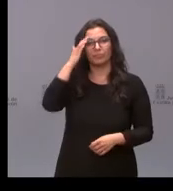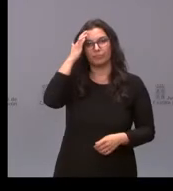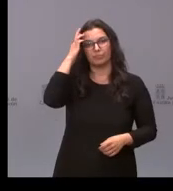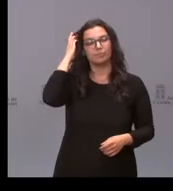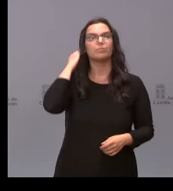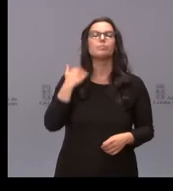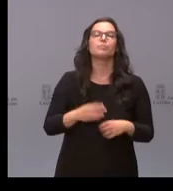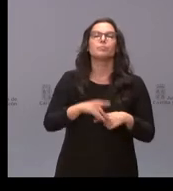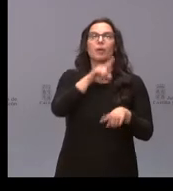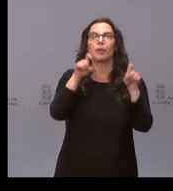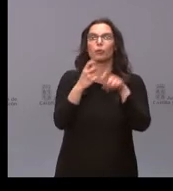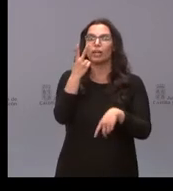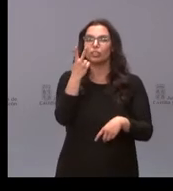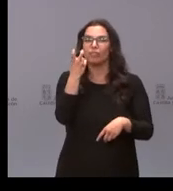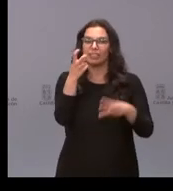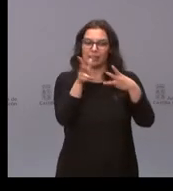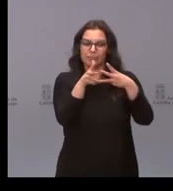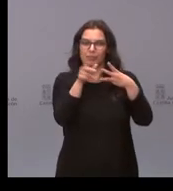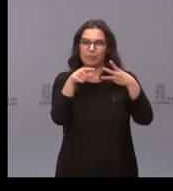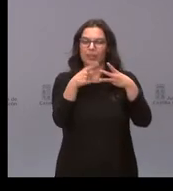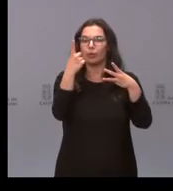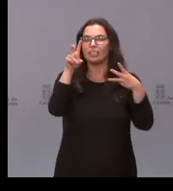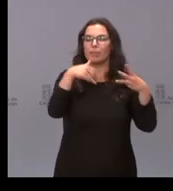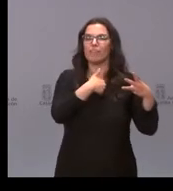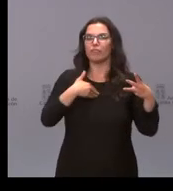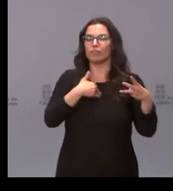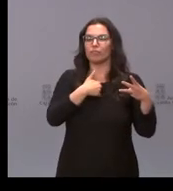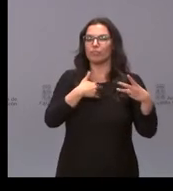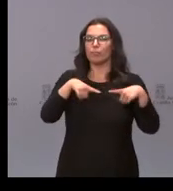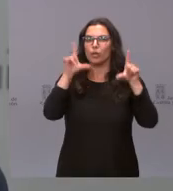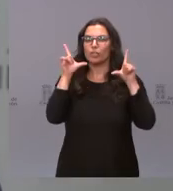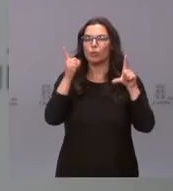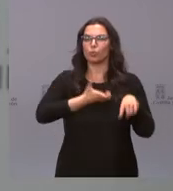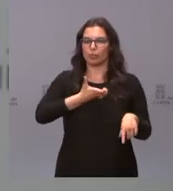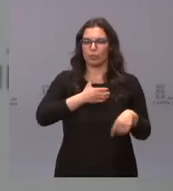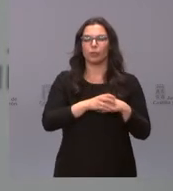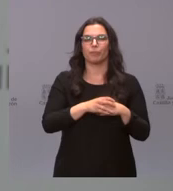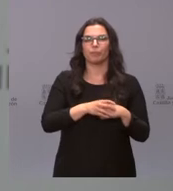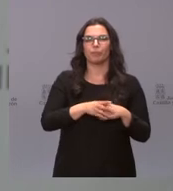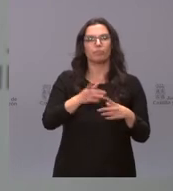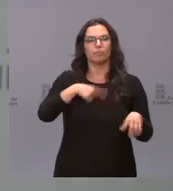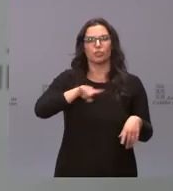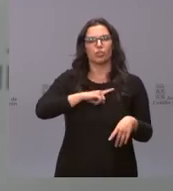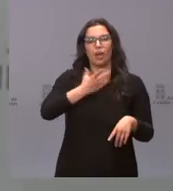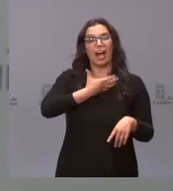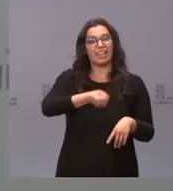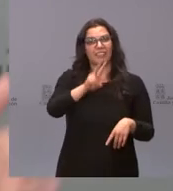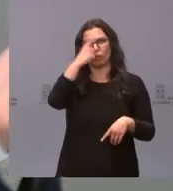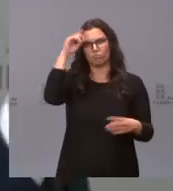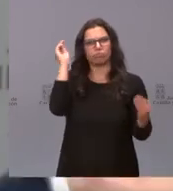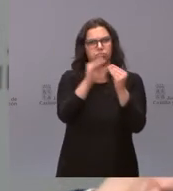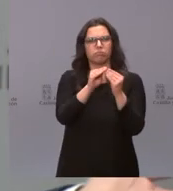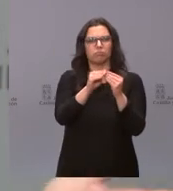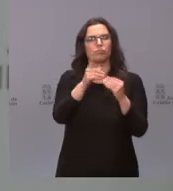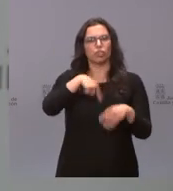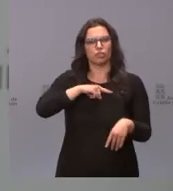otras dos preguntas pendientes una de ellas era sobre el papel protagonista el estamos totalmente de acuerdo con el alcalde de valladolid le vamos